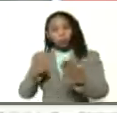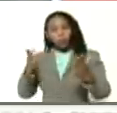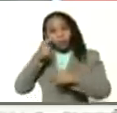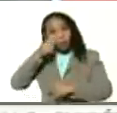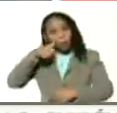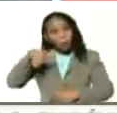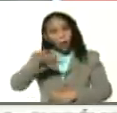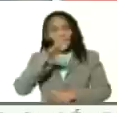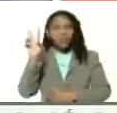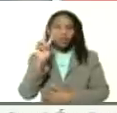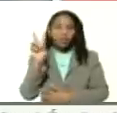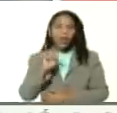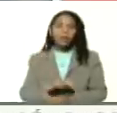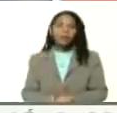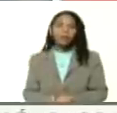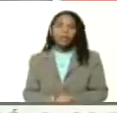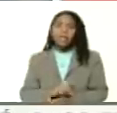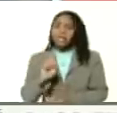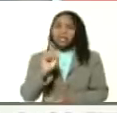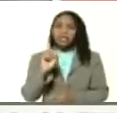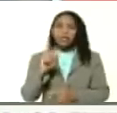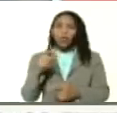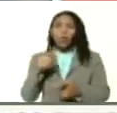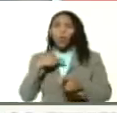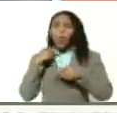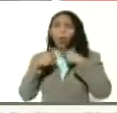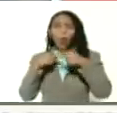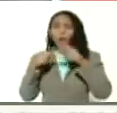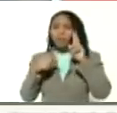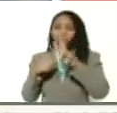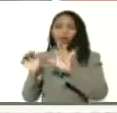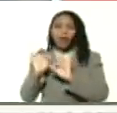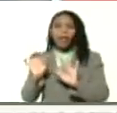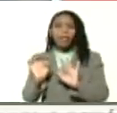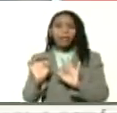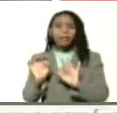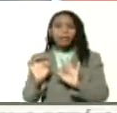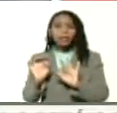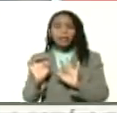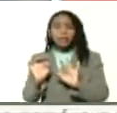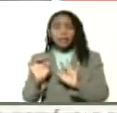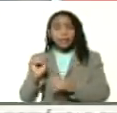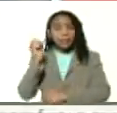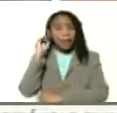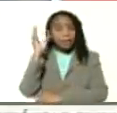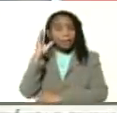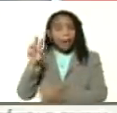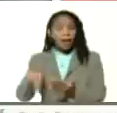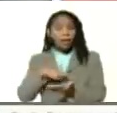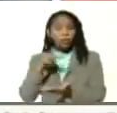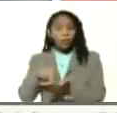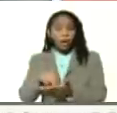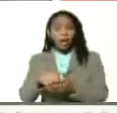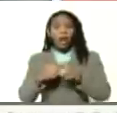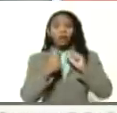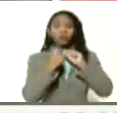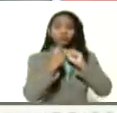el pueblo de Venezuela, sin distingo alguno. Y a través de la Asamblea Nacional y el